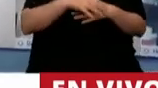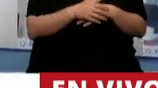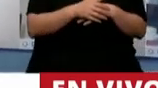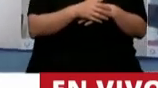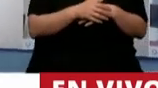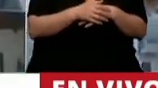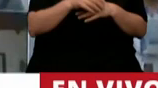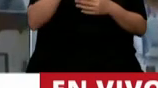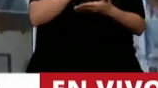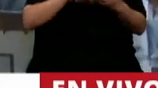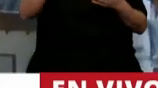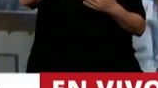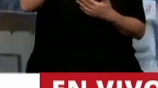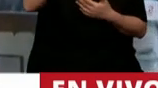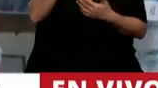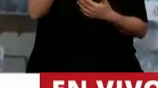Liliana Zapag.